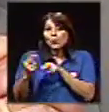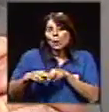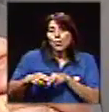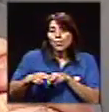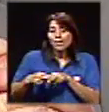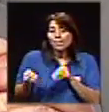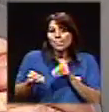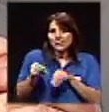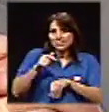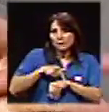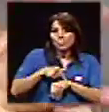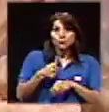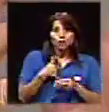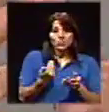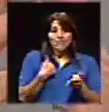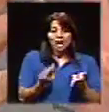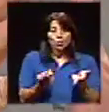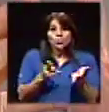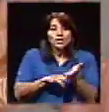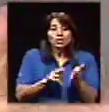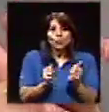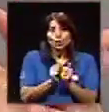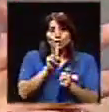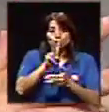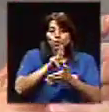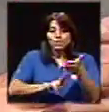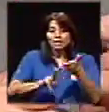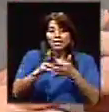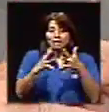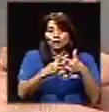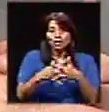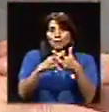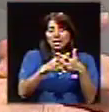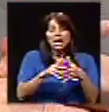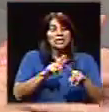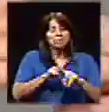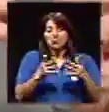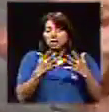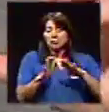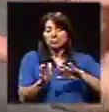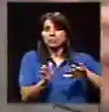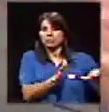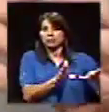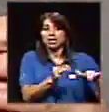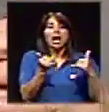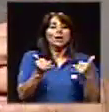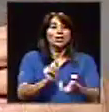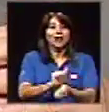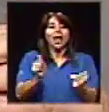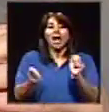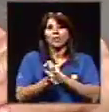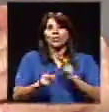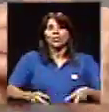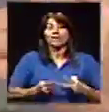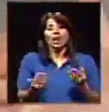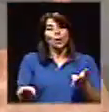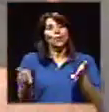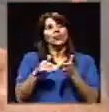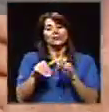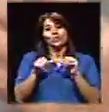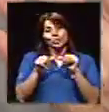norteamericanas, pero bueno, es un cambio de vida regresar a esto, y entonces... Es